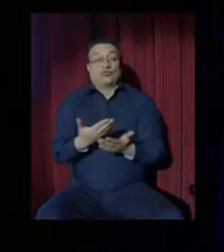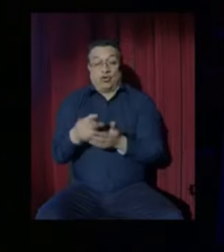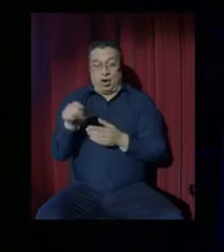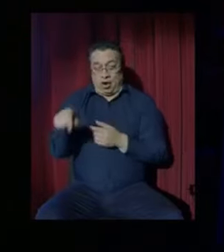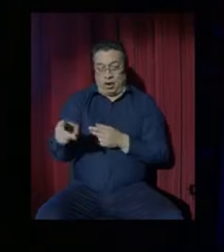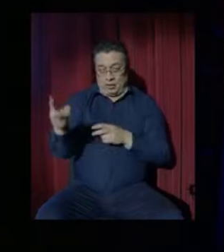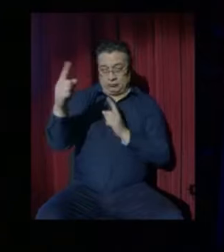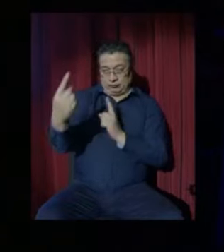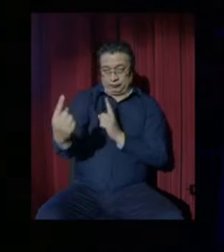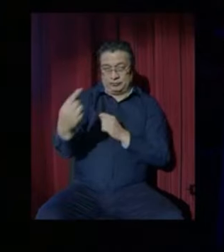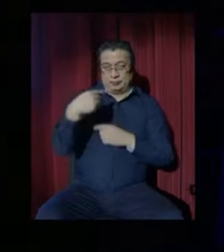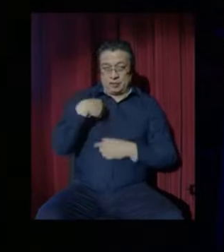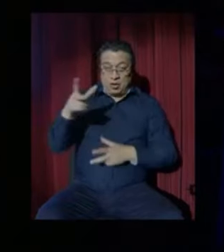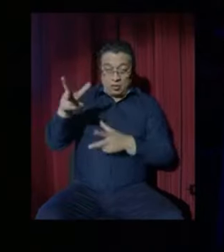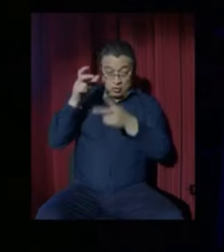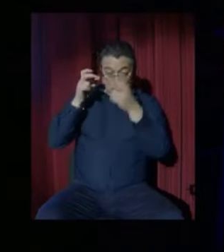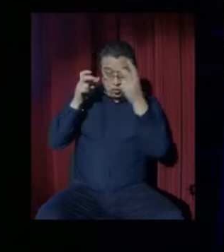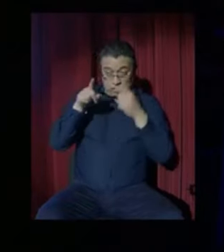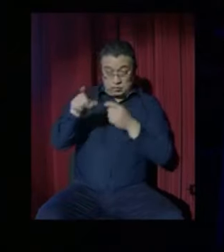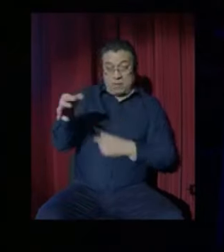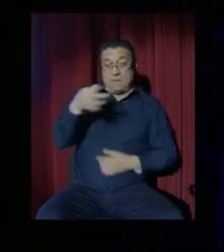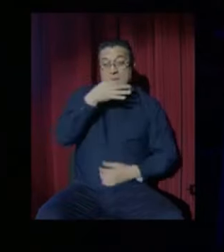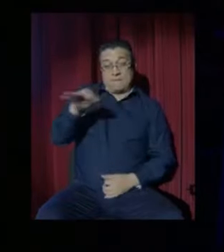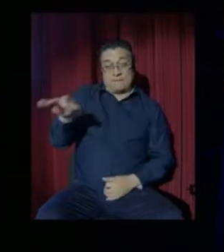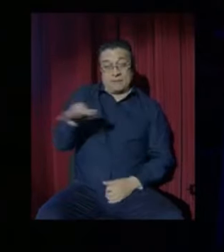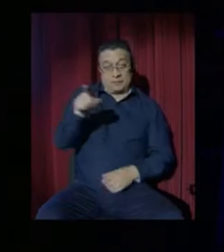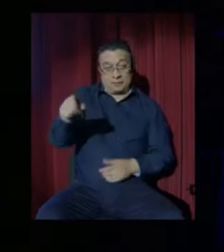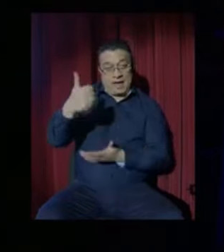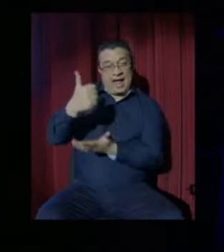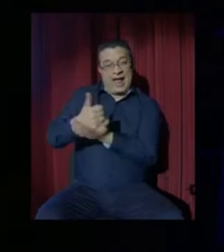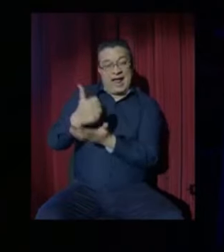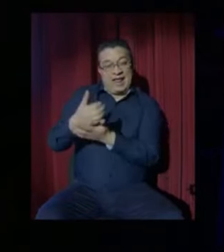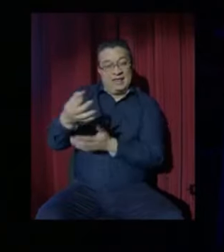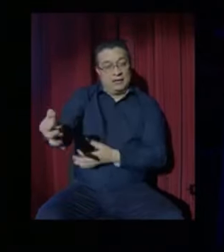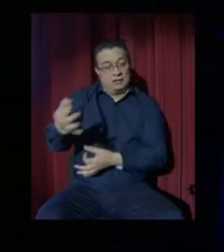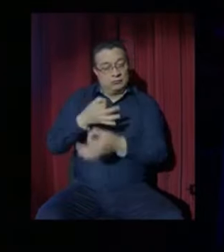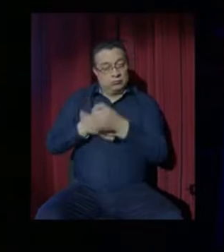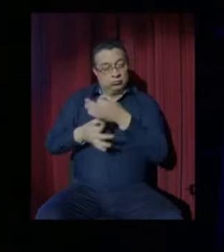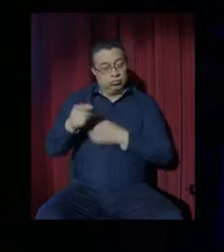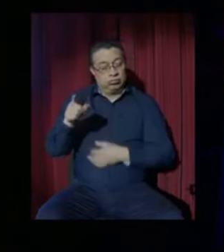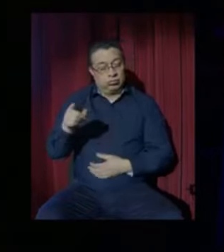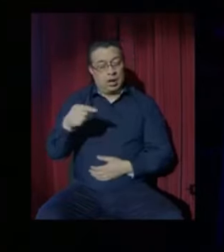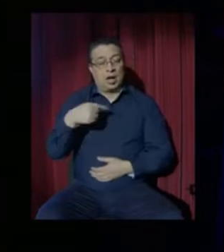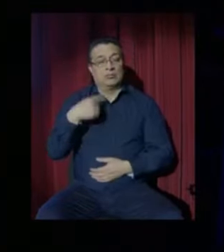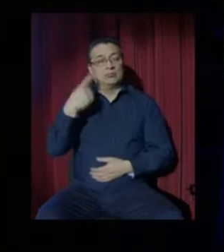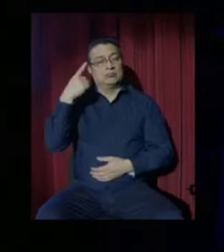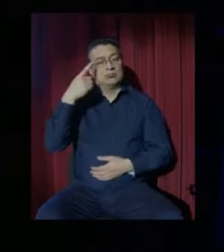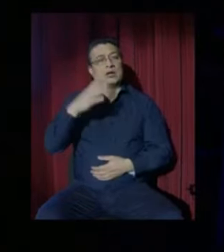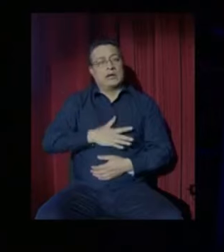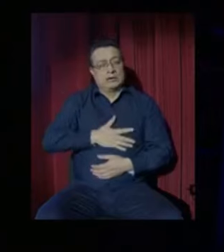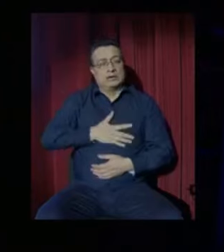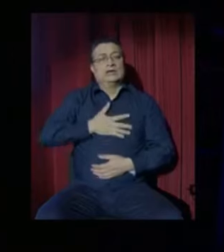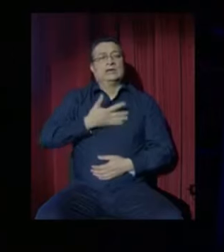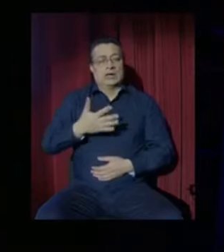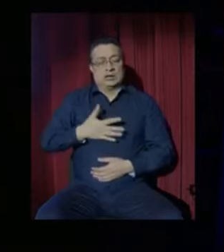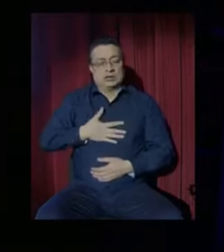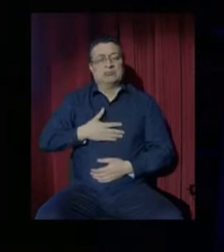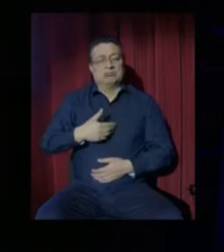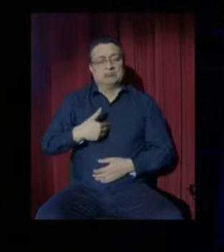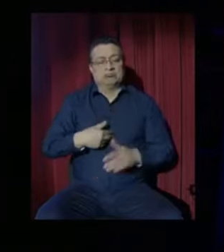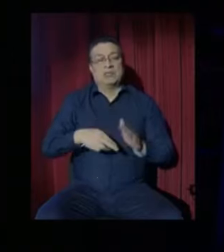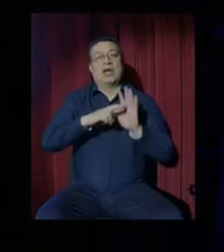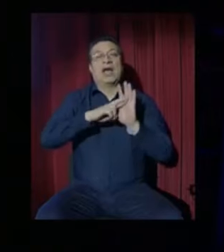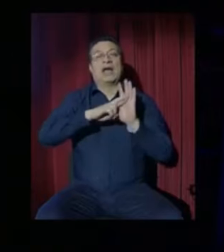de Al escuchar sus palabras Eh se siente una representación